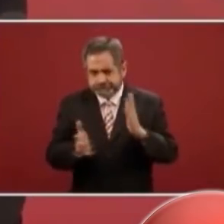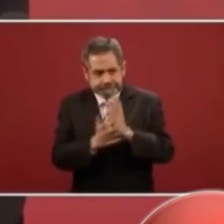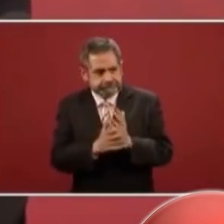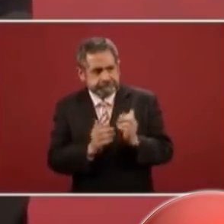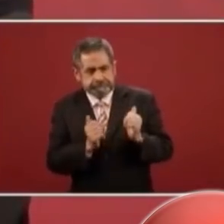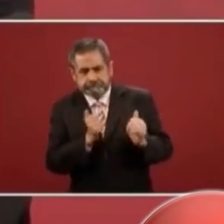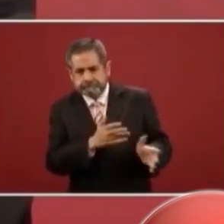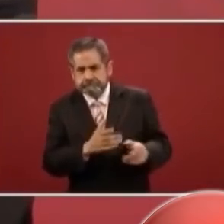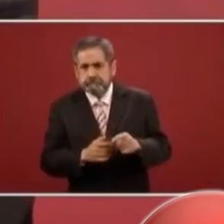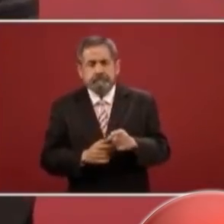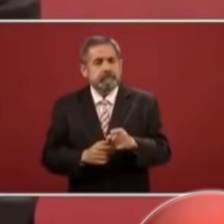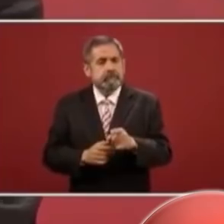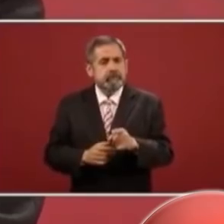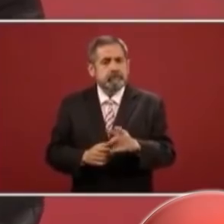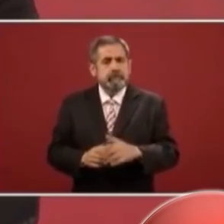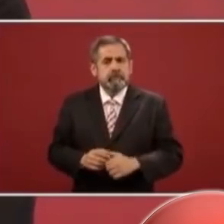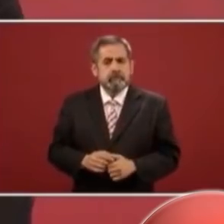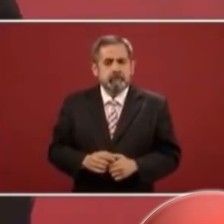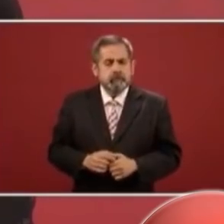a